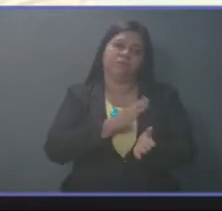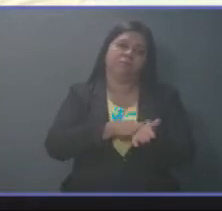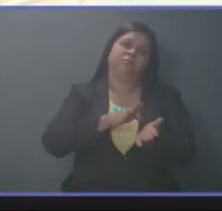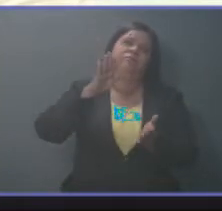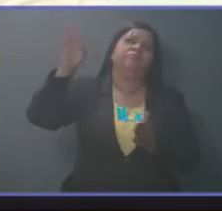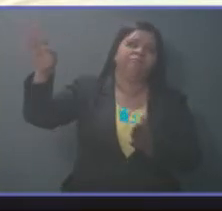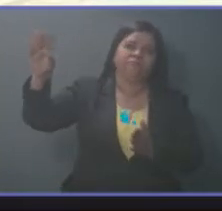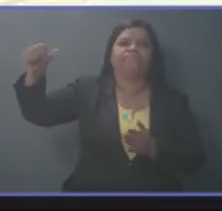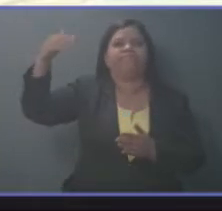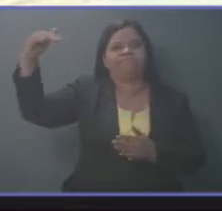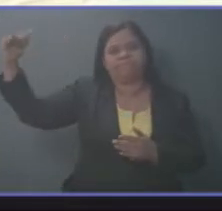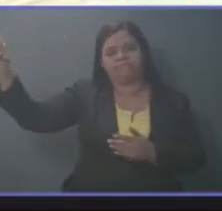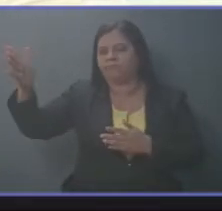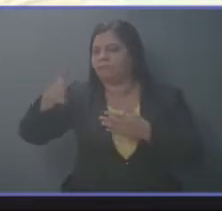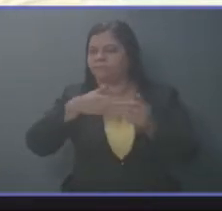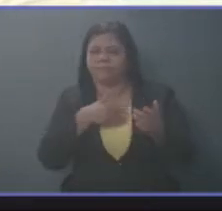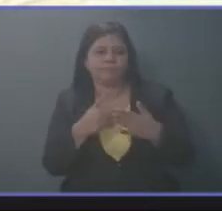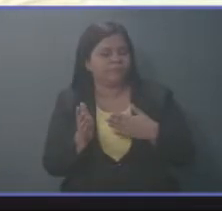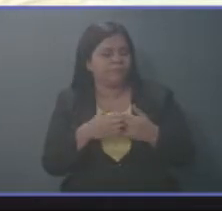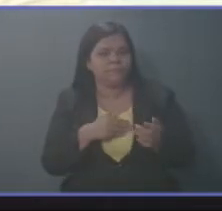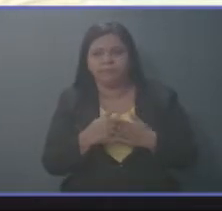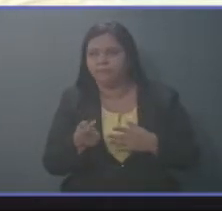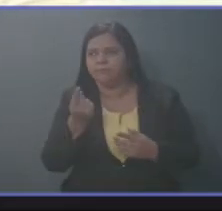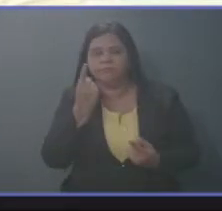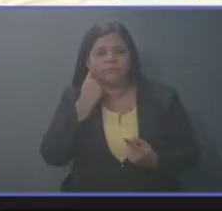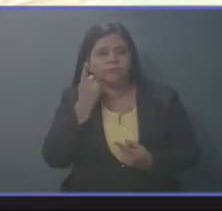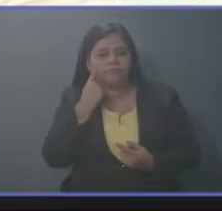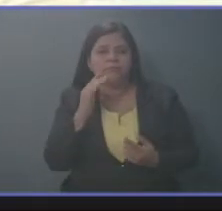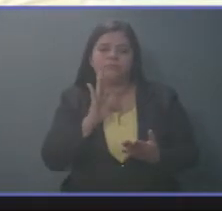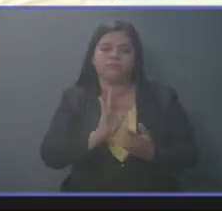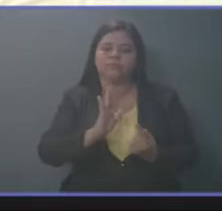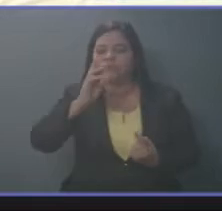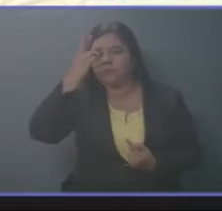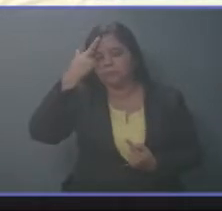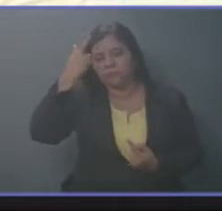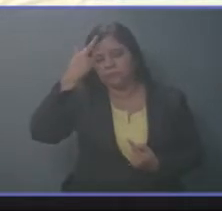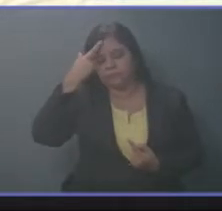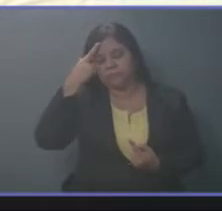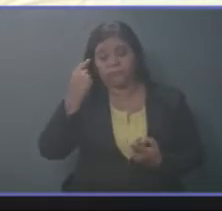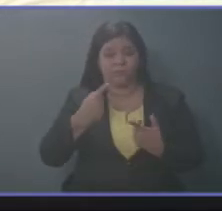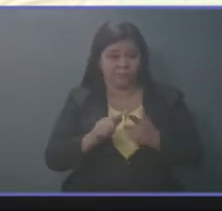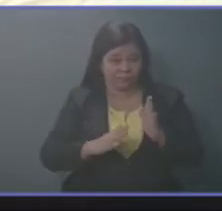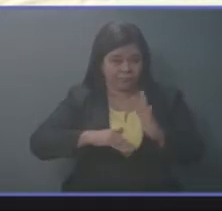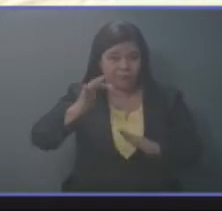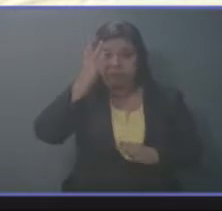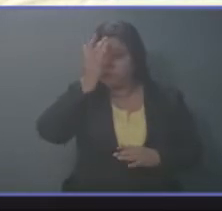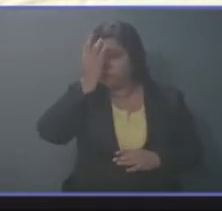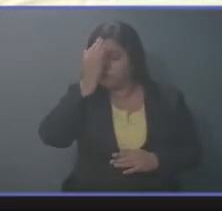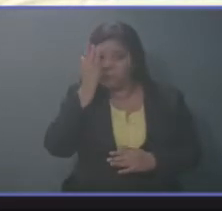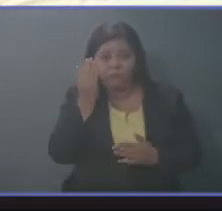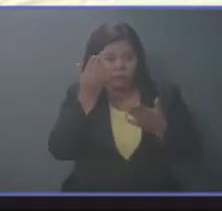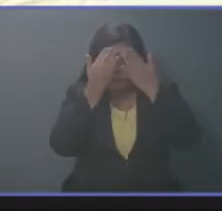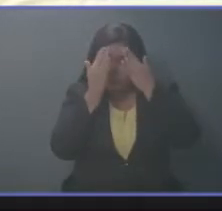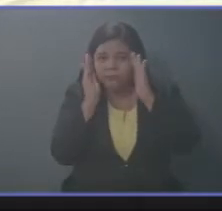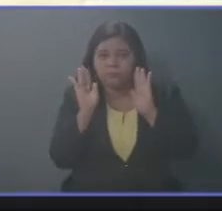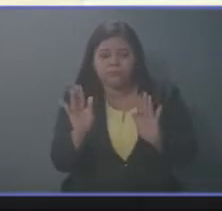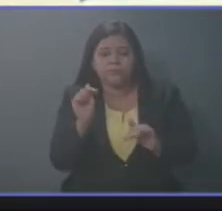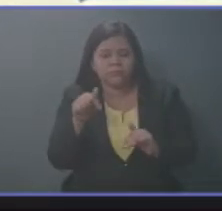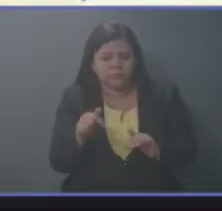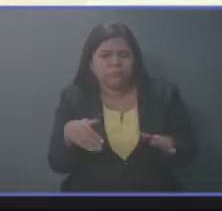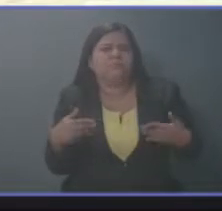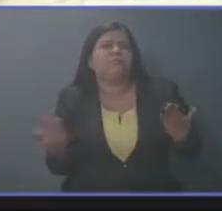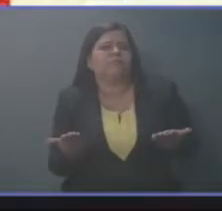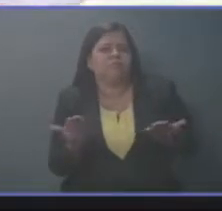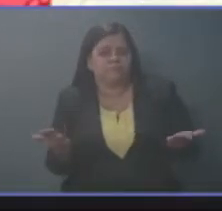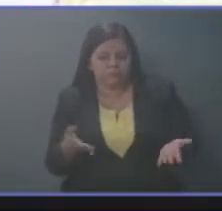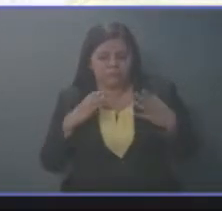país, independientemente las razones, y es de mayor preocupación que se desconozcan hasta el momento acciones